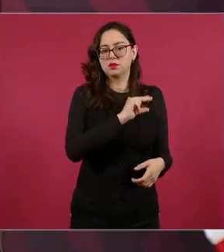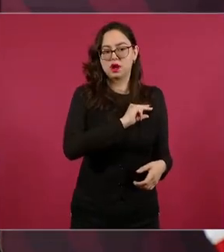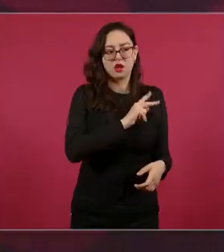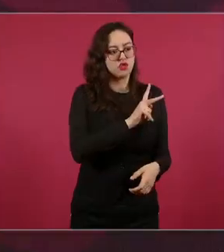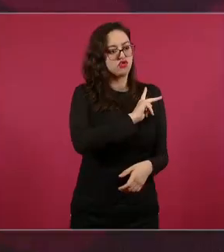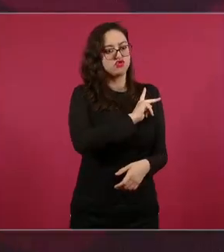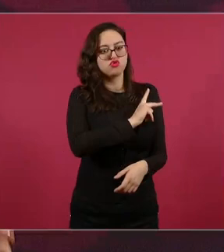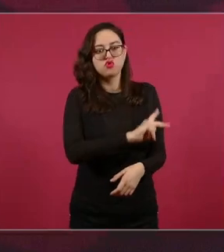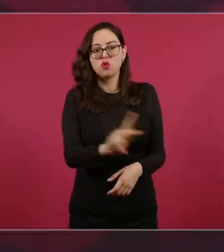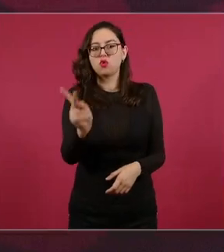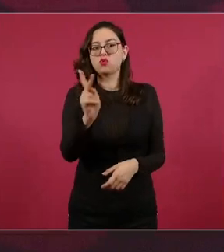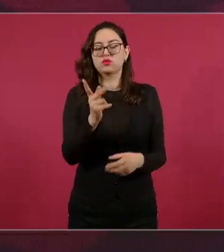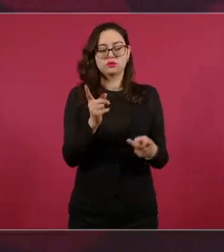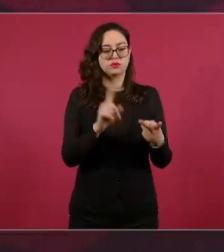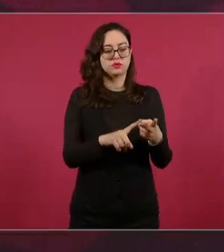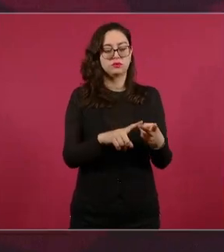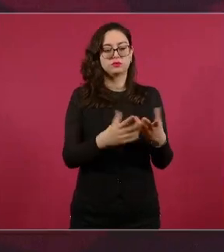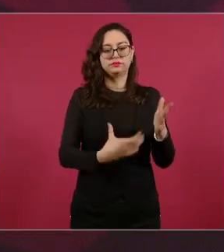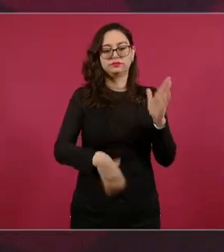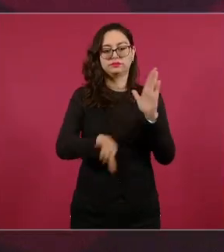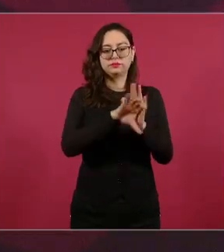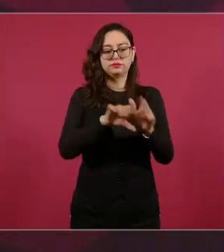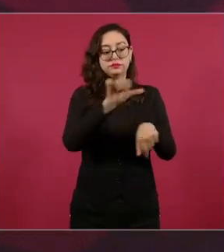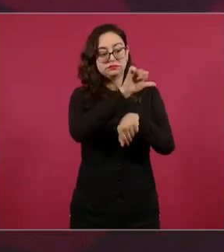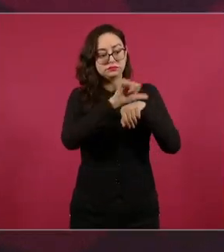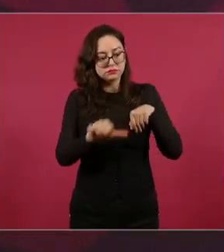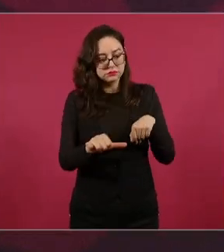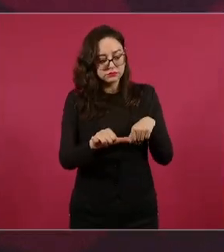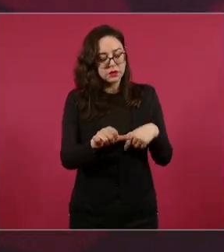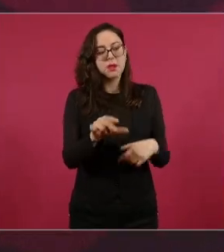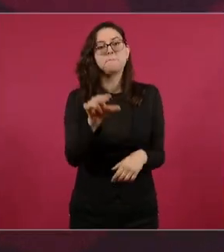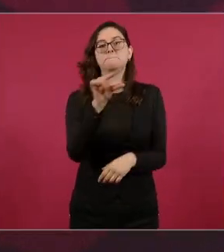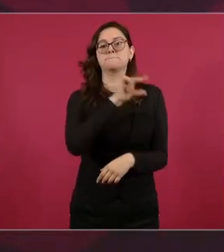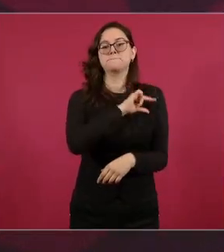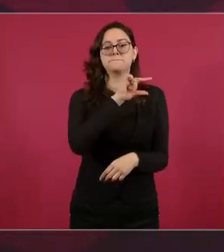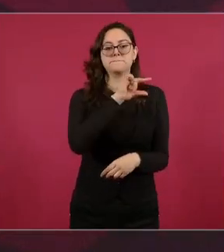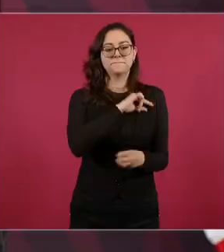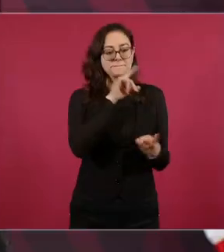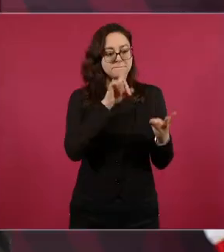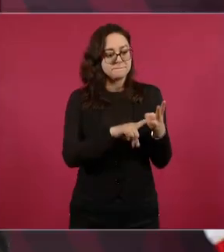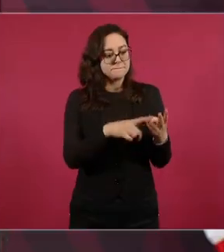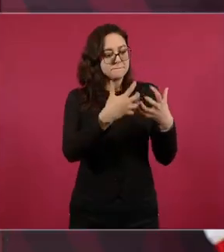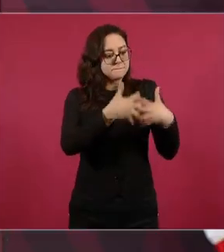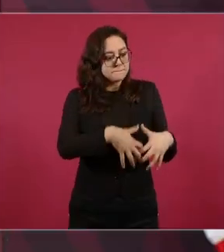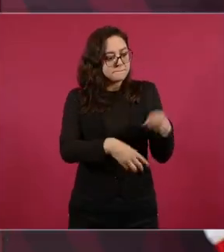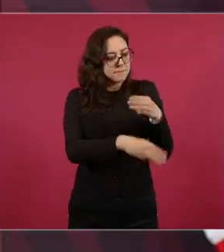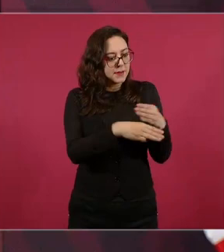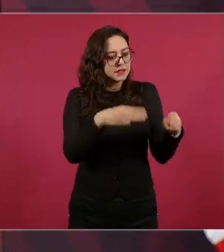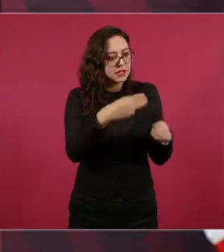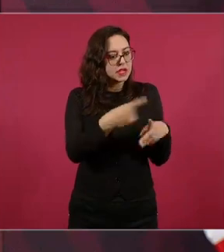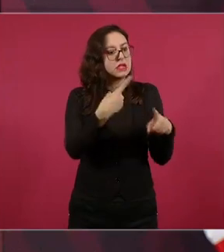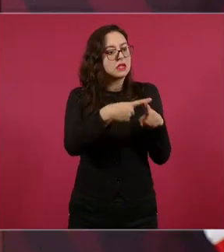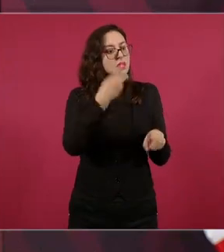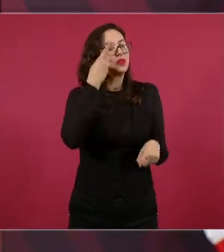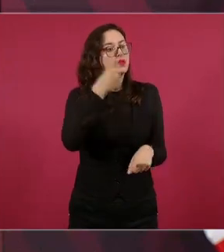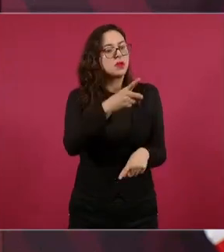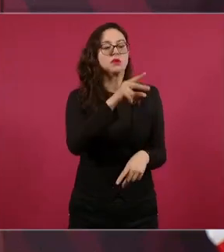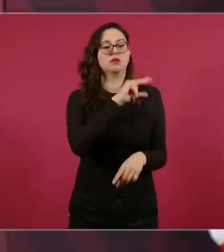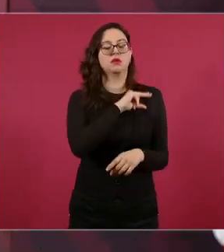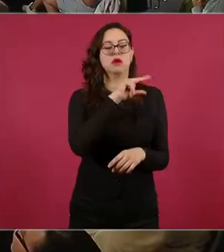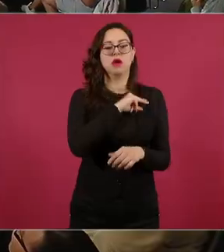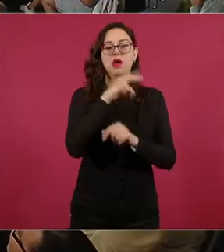los quirófanos subrogados, los equipos subrogados, las ambulancias